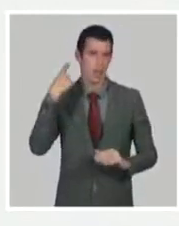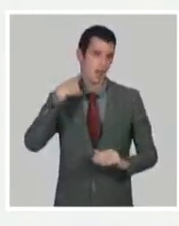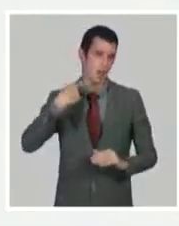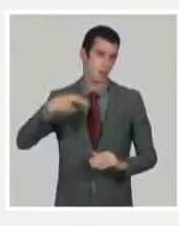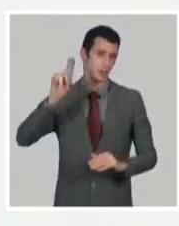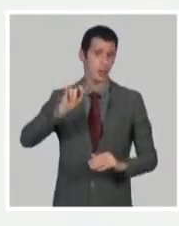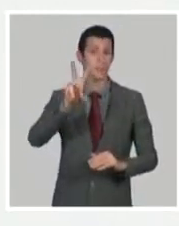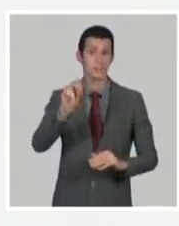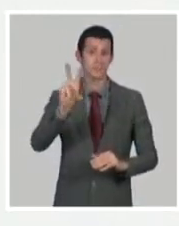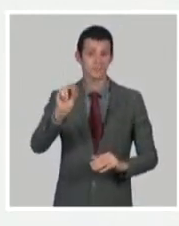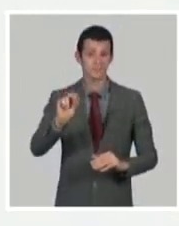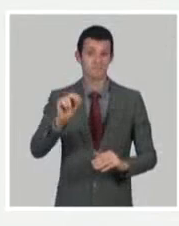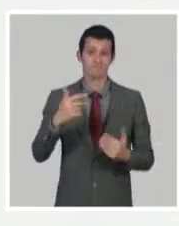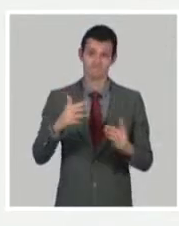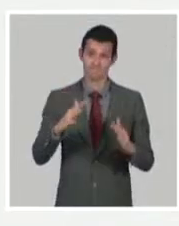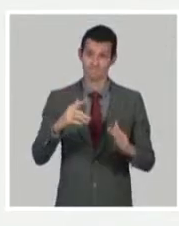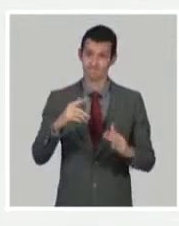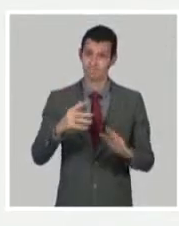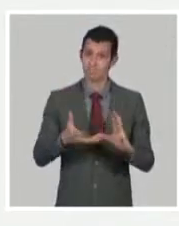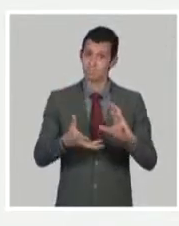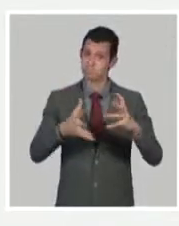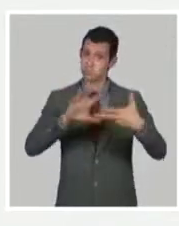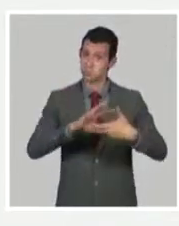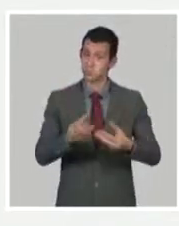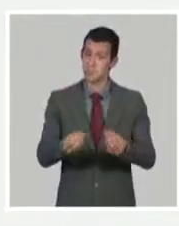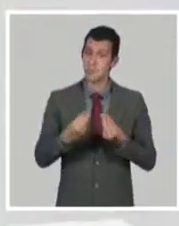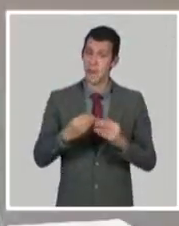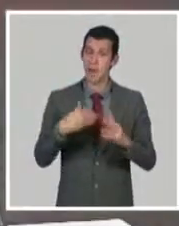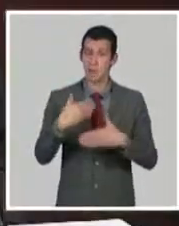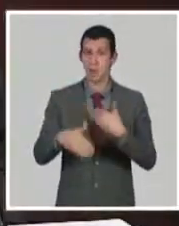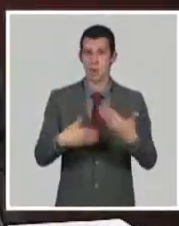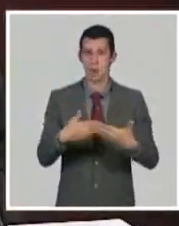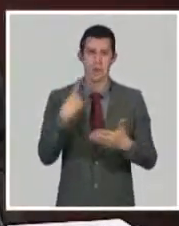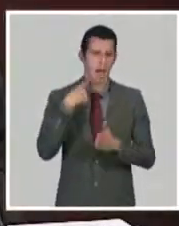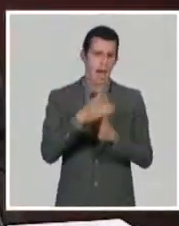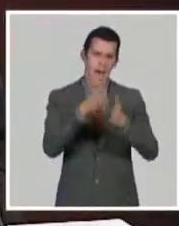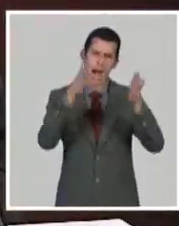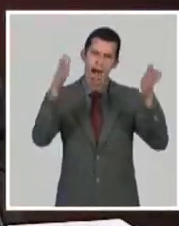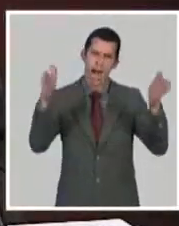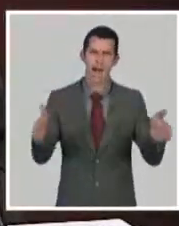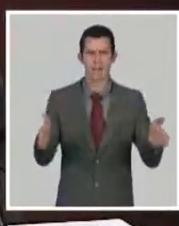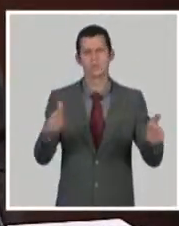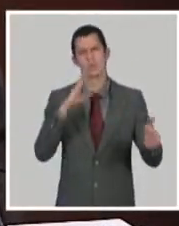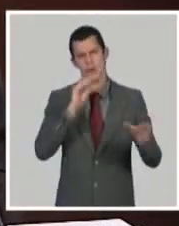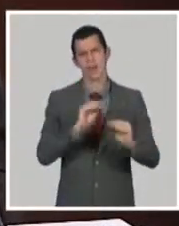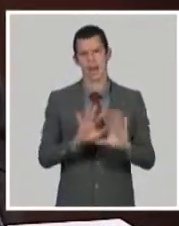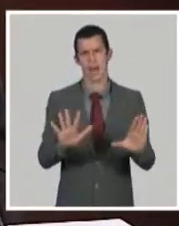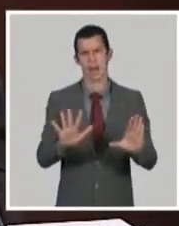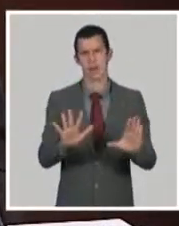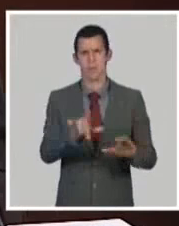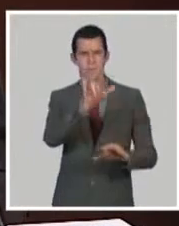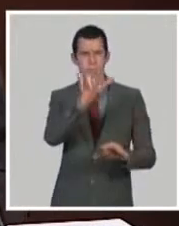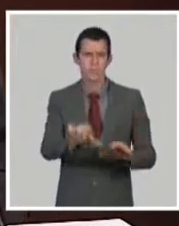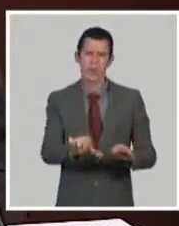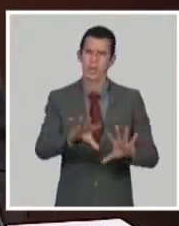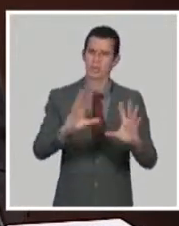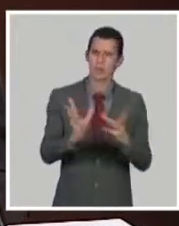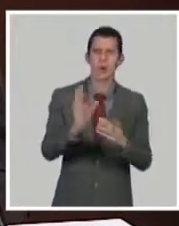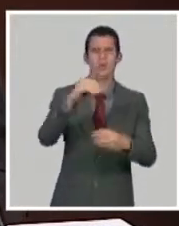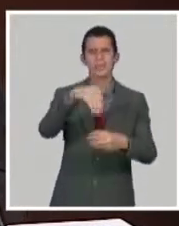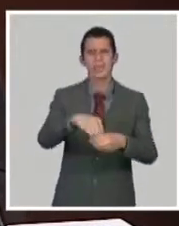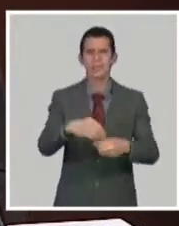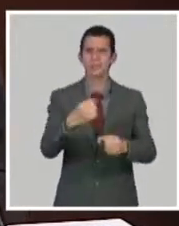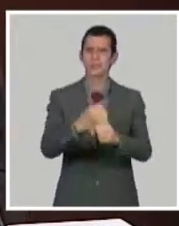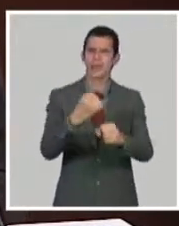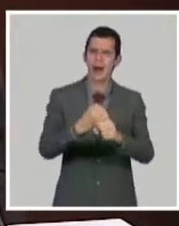esta propia pandemia, que fue un año donde todos los suministradores, materias primas, se vieron afectados,